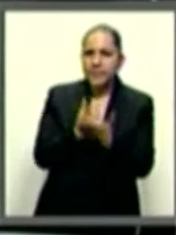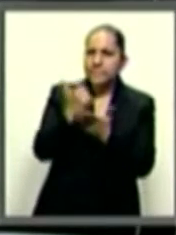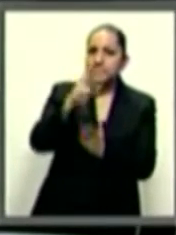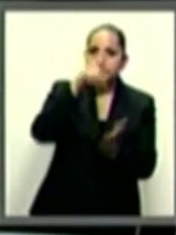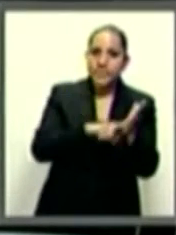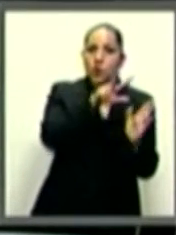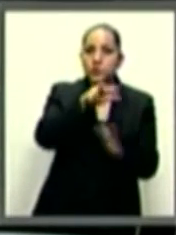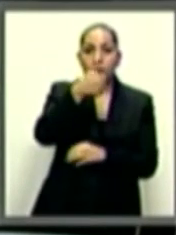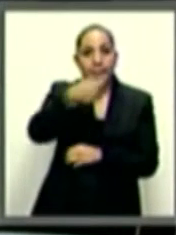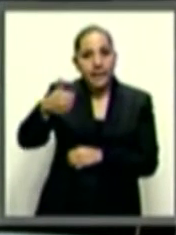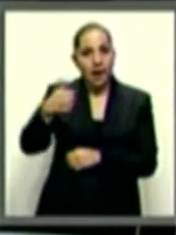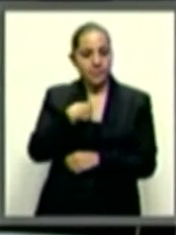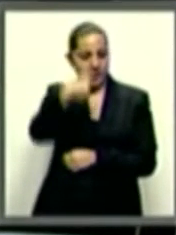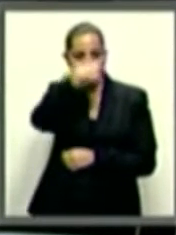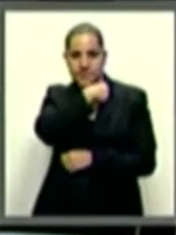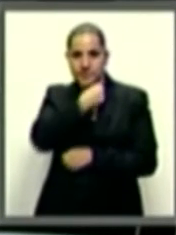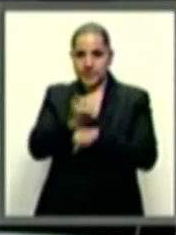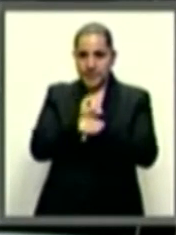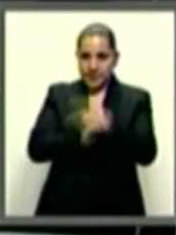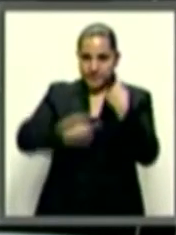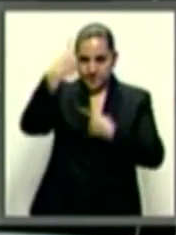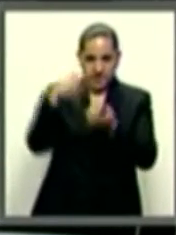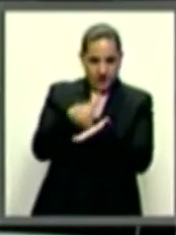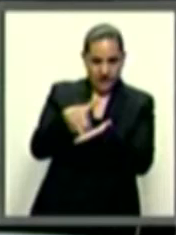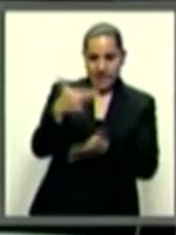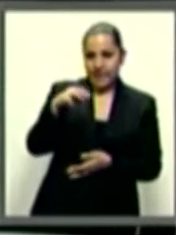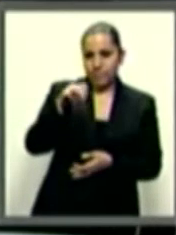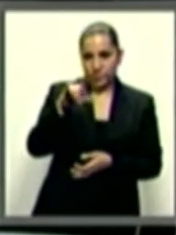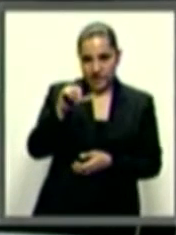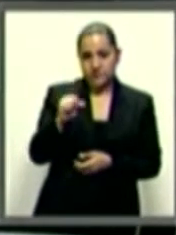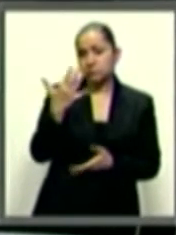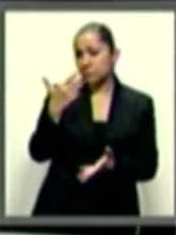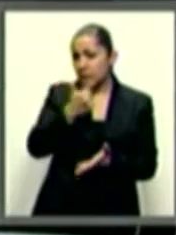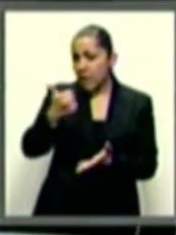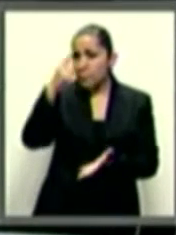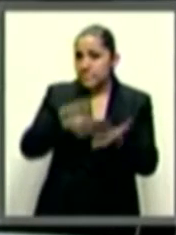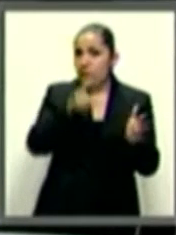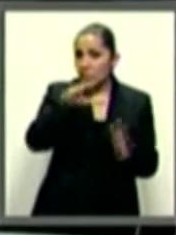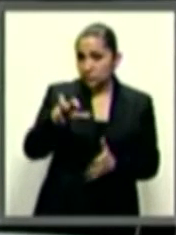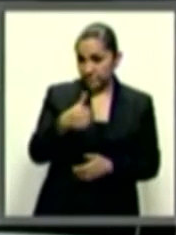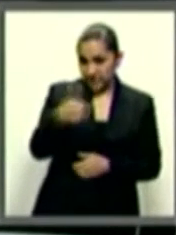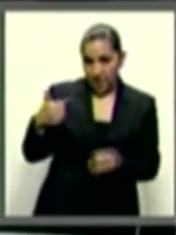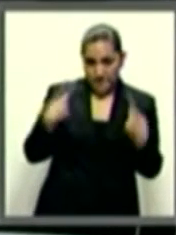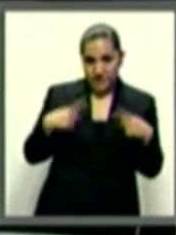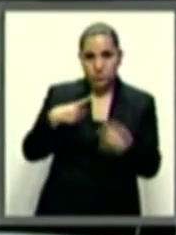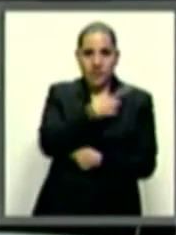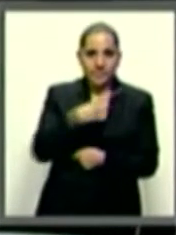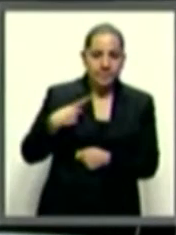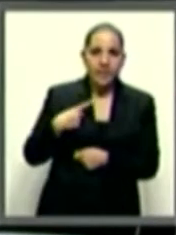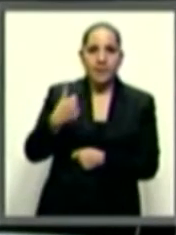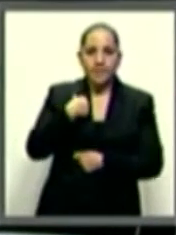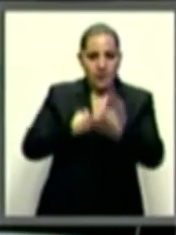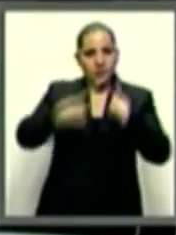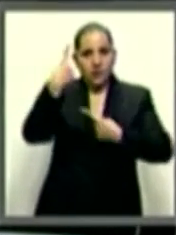por cada hemodiálisis. Una persona con insuficiencia renal crónica debe luchar para no morir envenenado por los propios desechos de